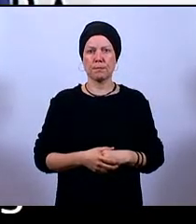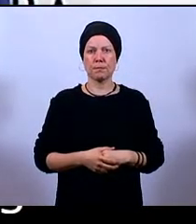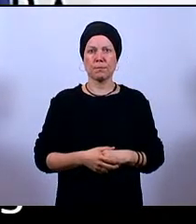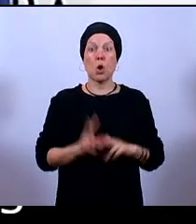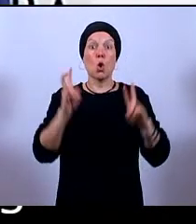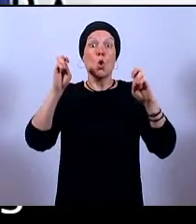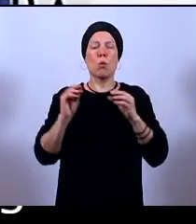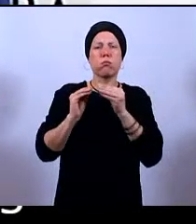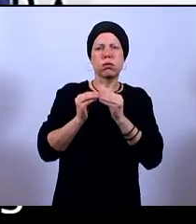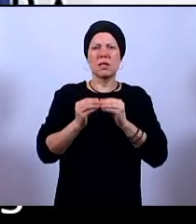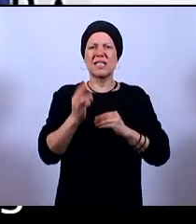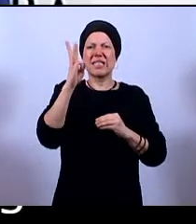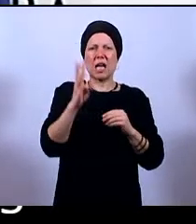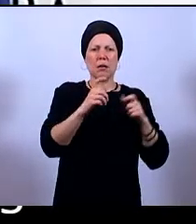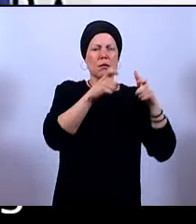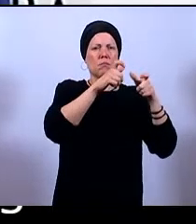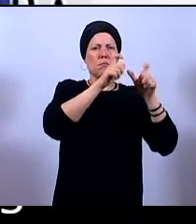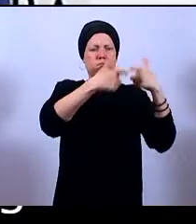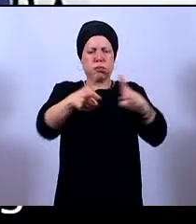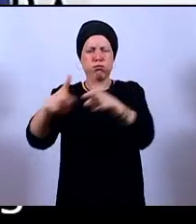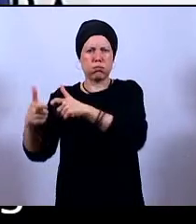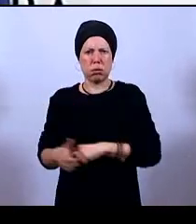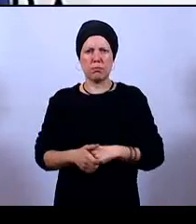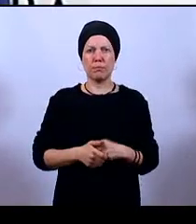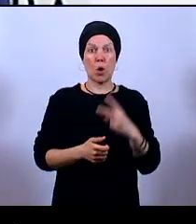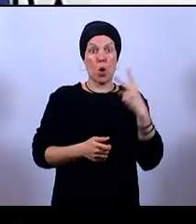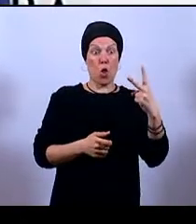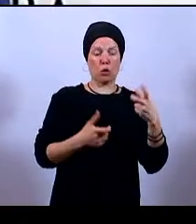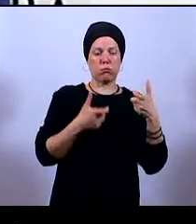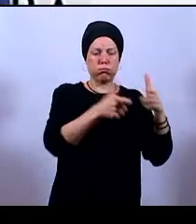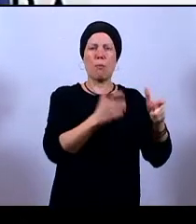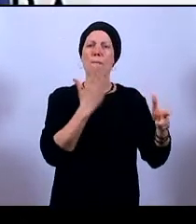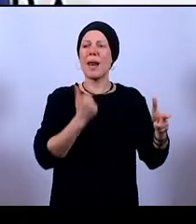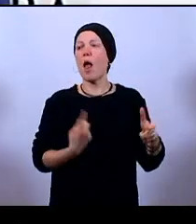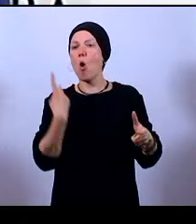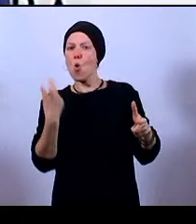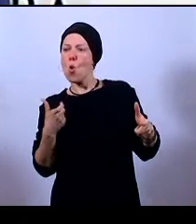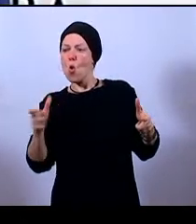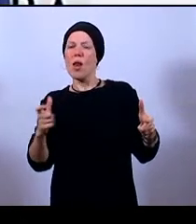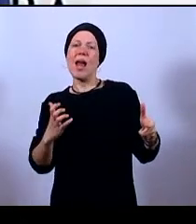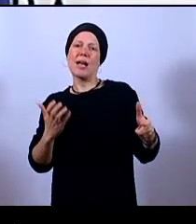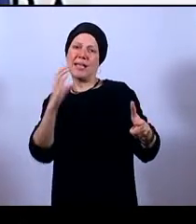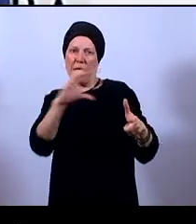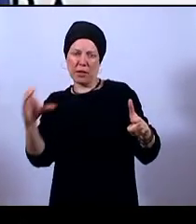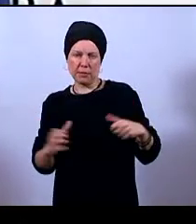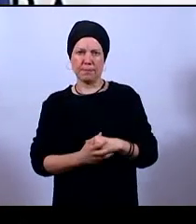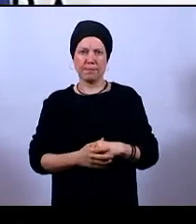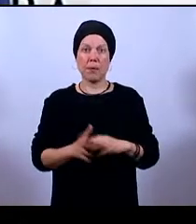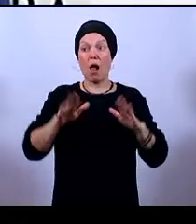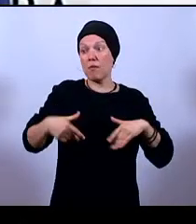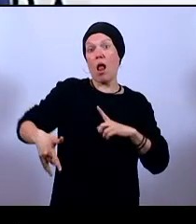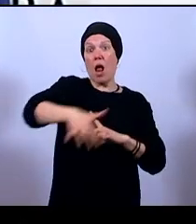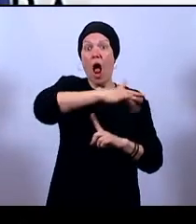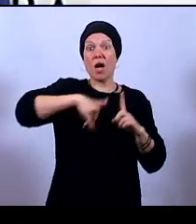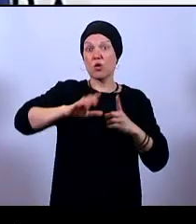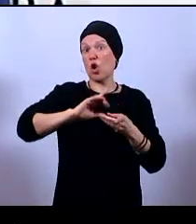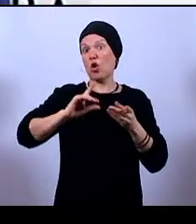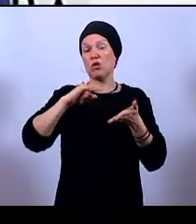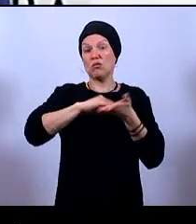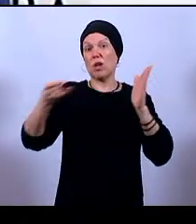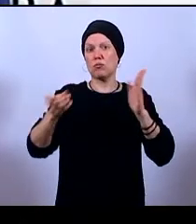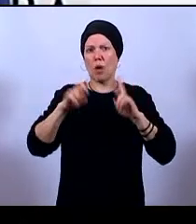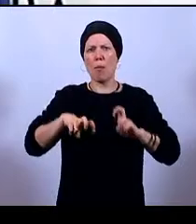diseño incluye 3 ubicaciones físicas, 2 en Mérida y 1 en Cáceres. Formarán un entorno tecnológico innovador